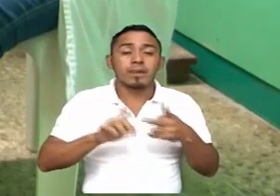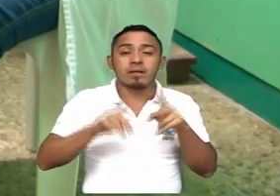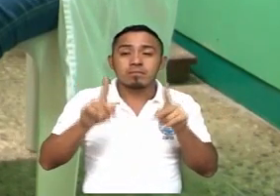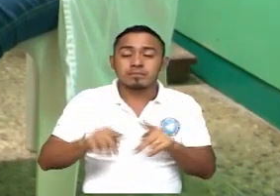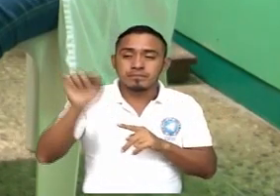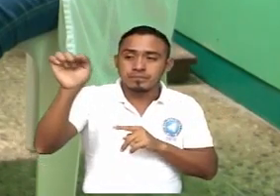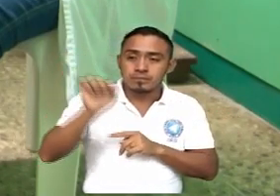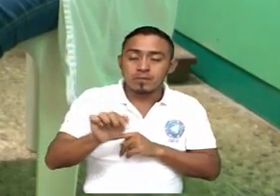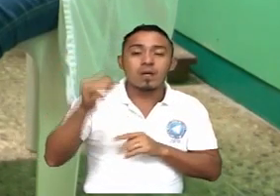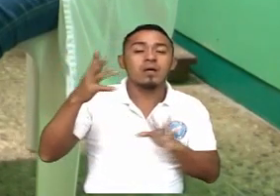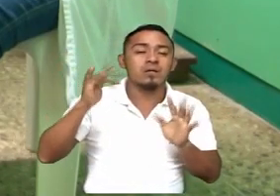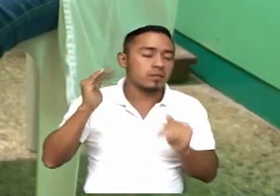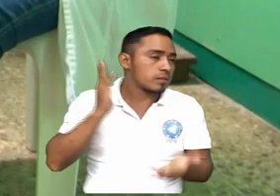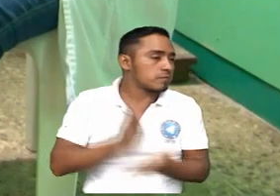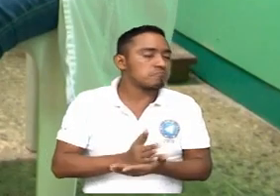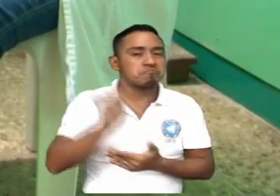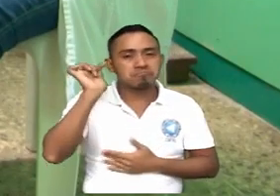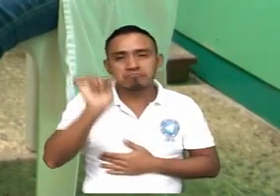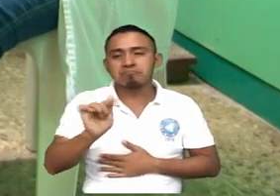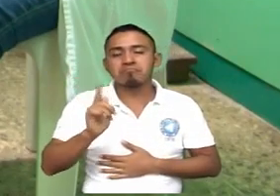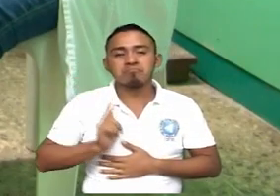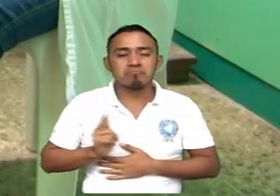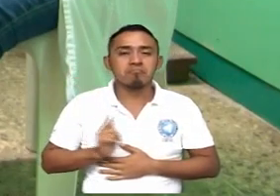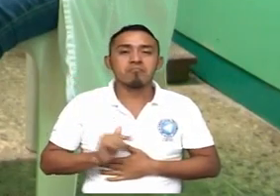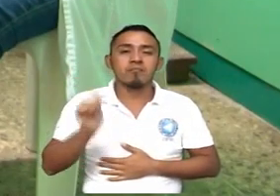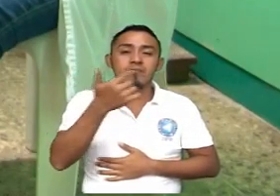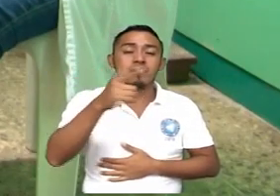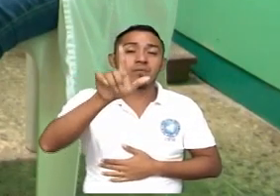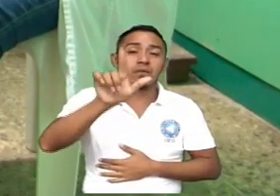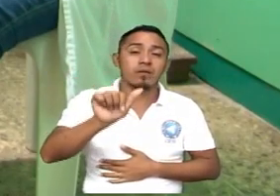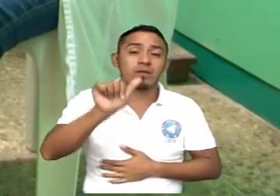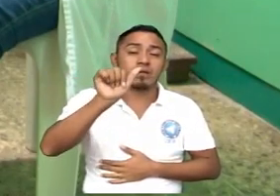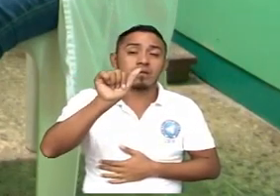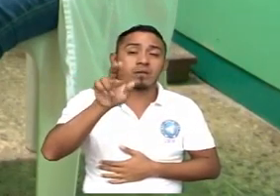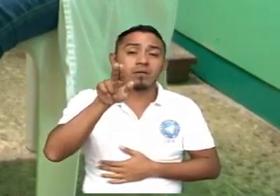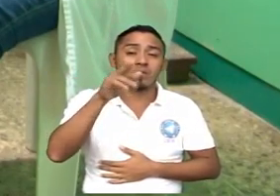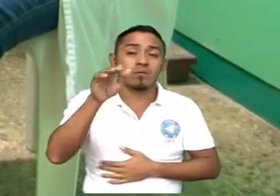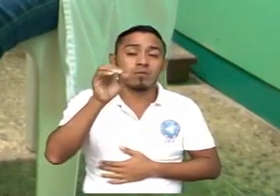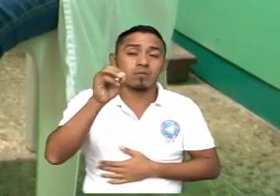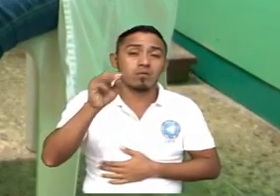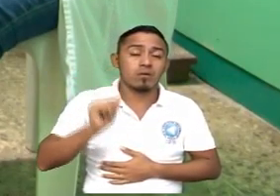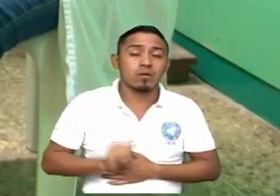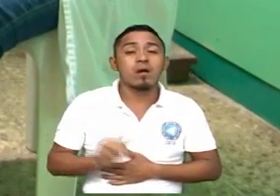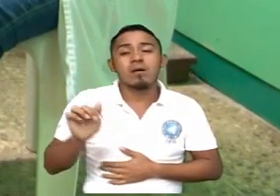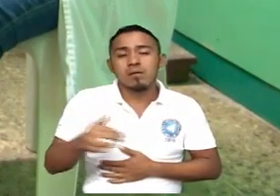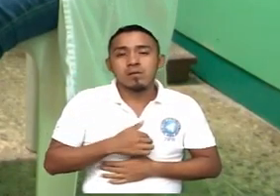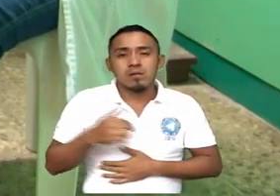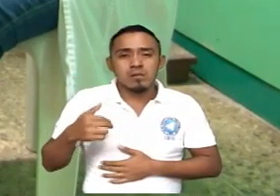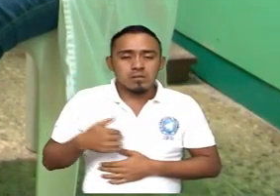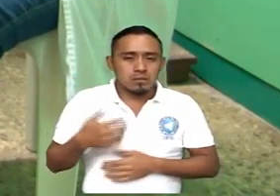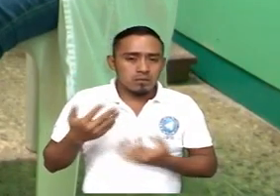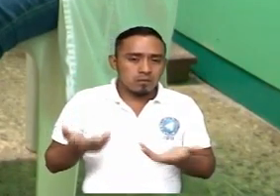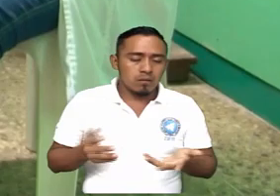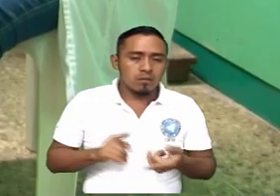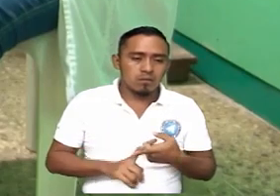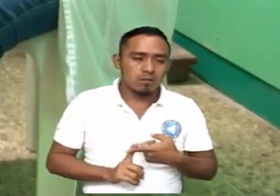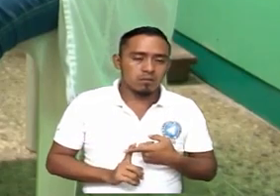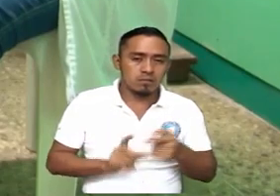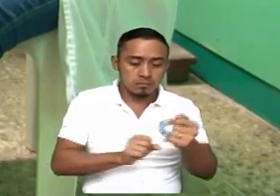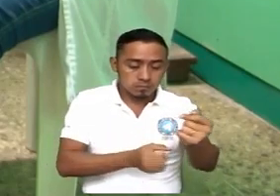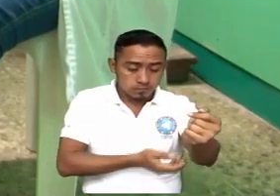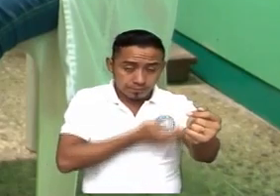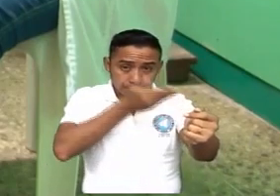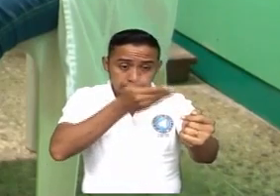ya se mira afectación en su nervio óptico del glaucoma, lo que procedemos es tratar, ¿sí? Le tomamos la